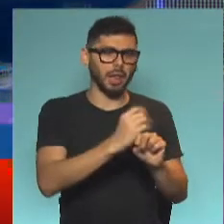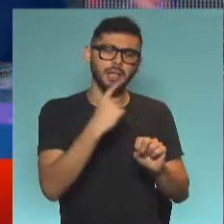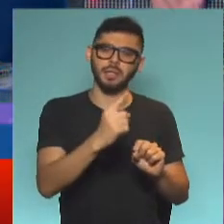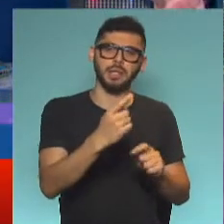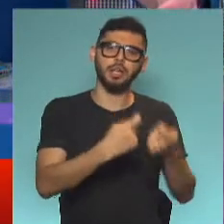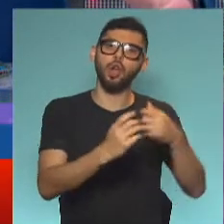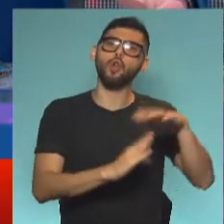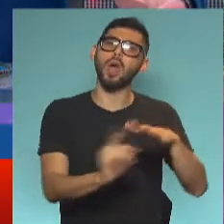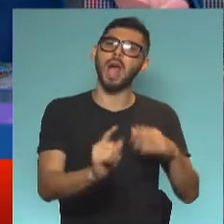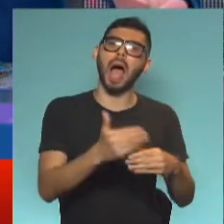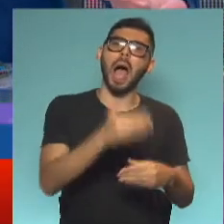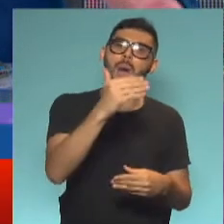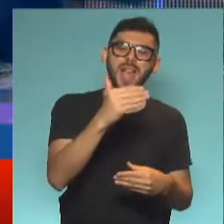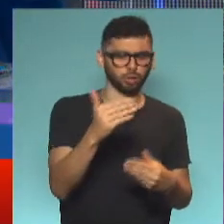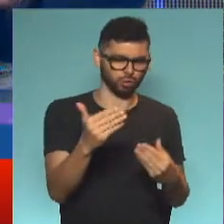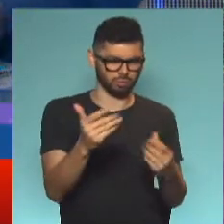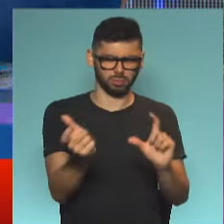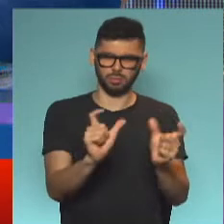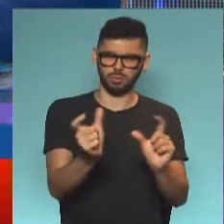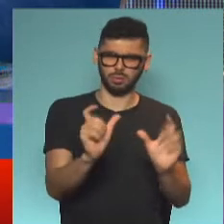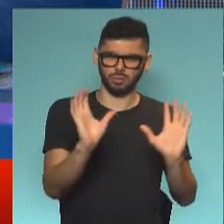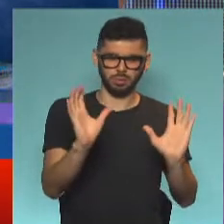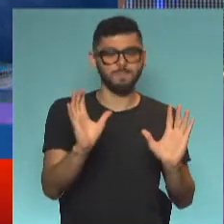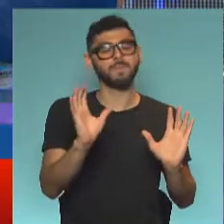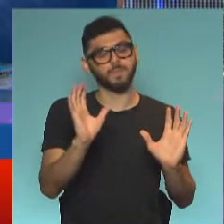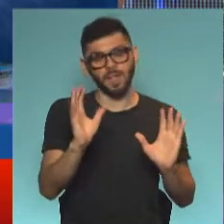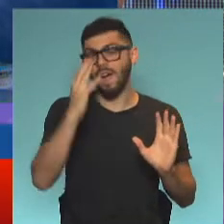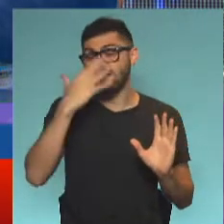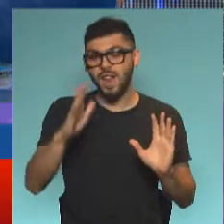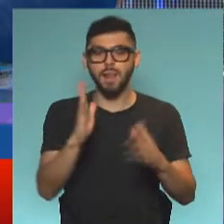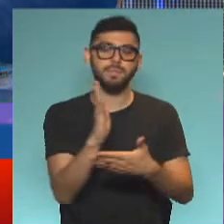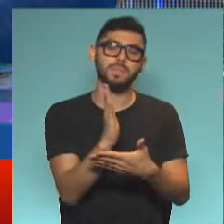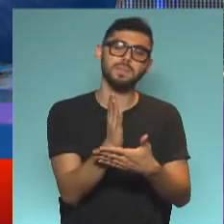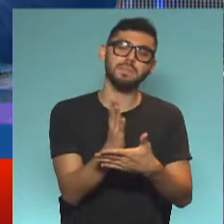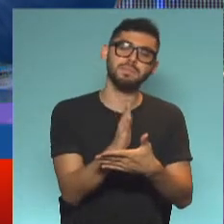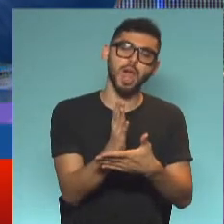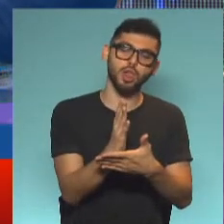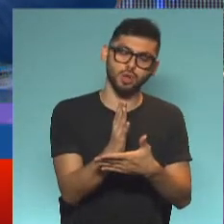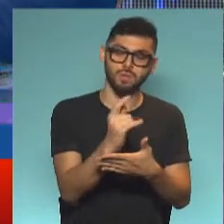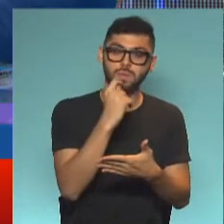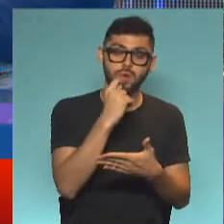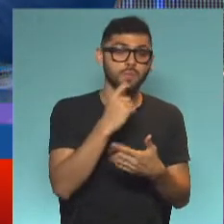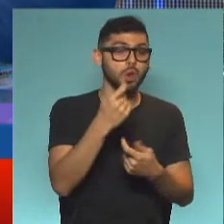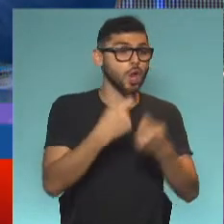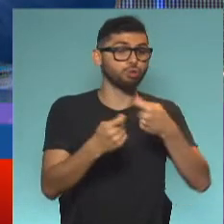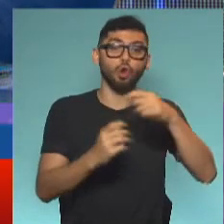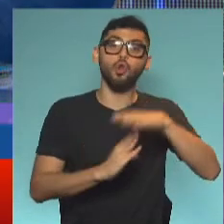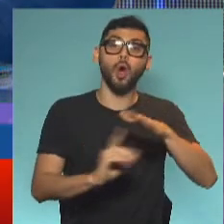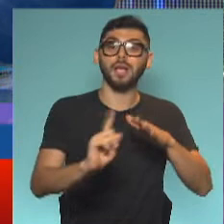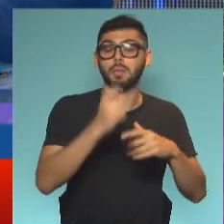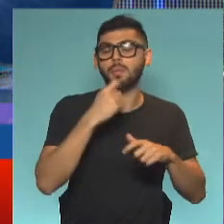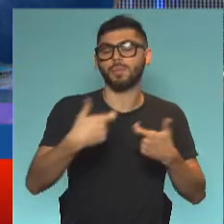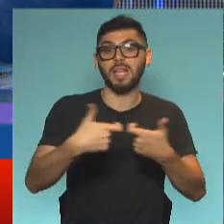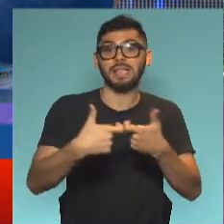la brecha entre una cosa y la otra era muy grande. Bueno, finalmente es este punto intermedio. Es decir, si vos tenés un no esencial, tenés, no sé, una